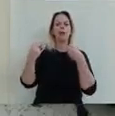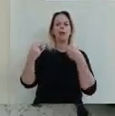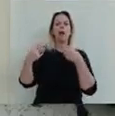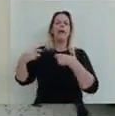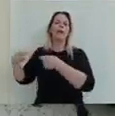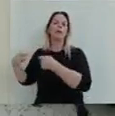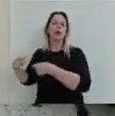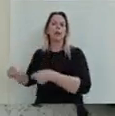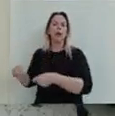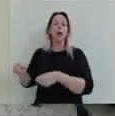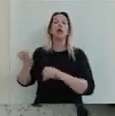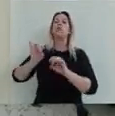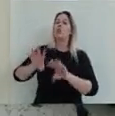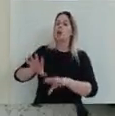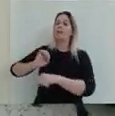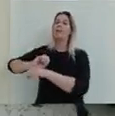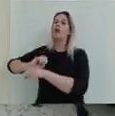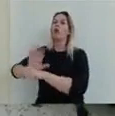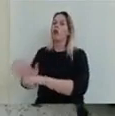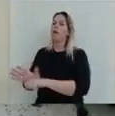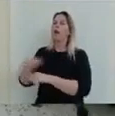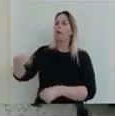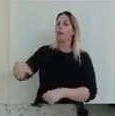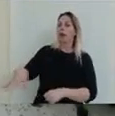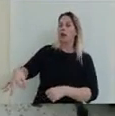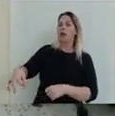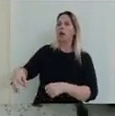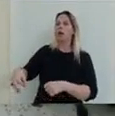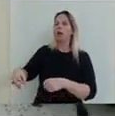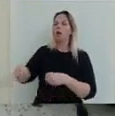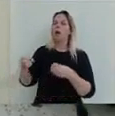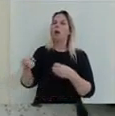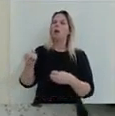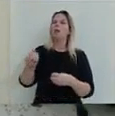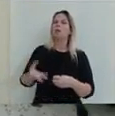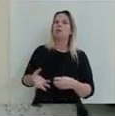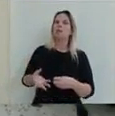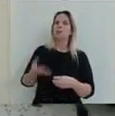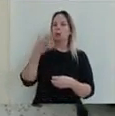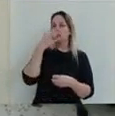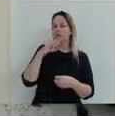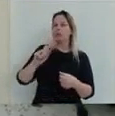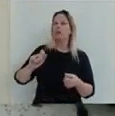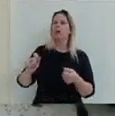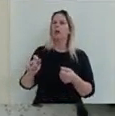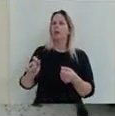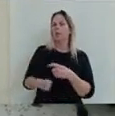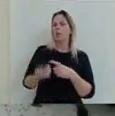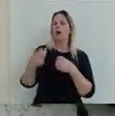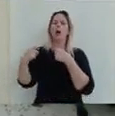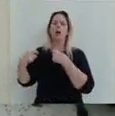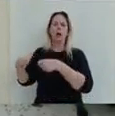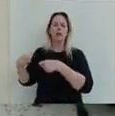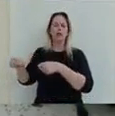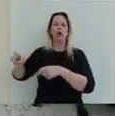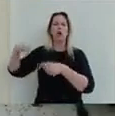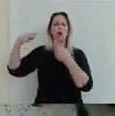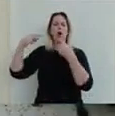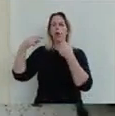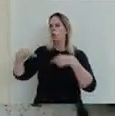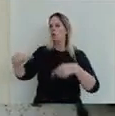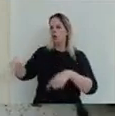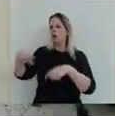que surgen de la pandemia, serán descontados de la coparticipación provincial. Que estos fondos especiales tienen un